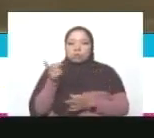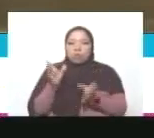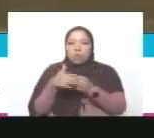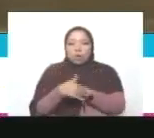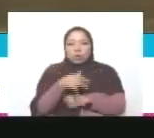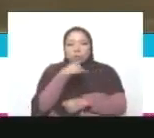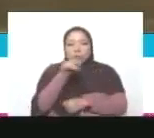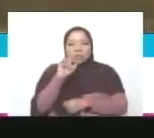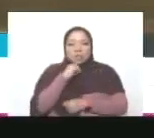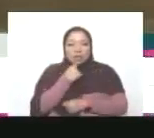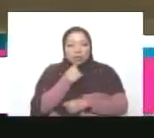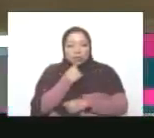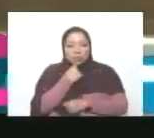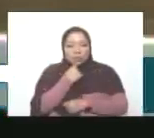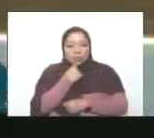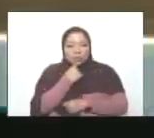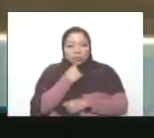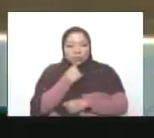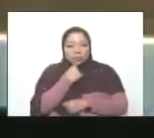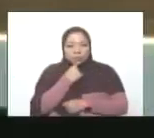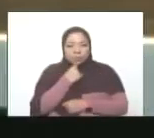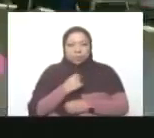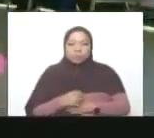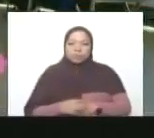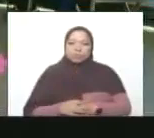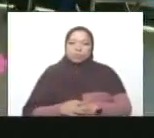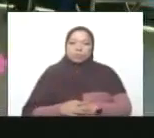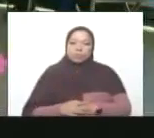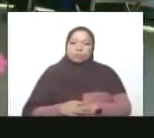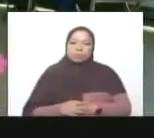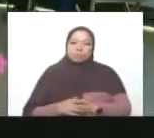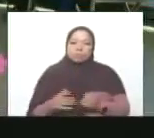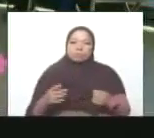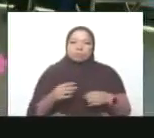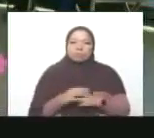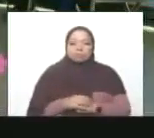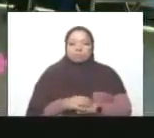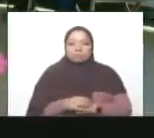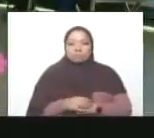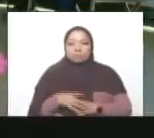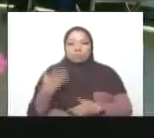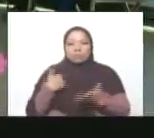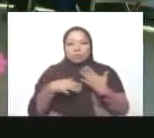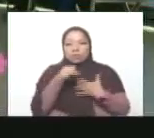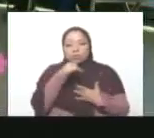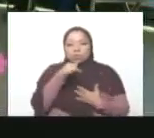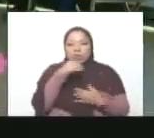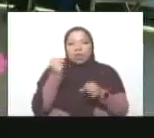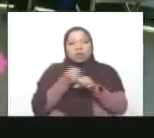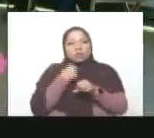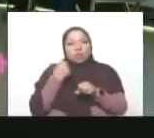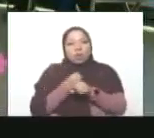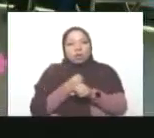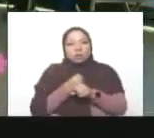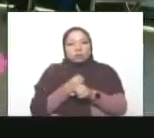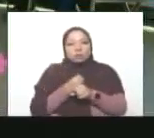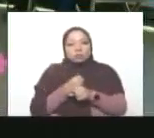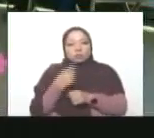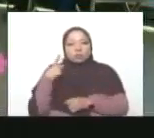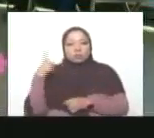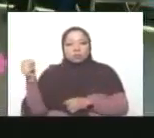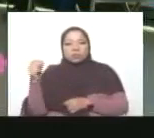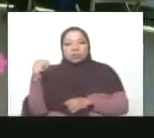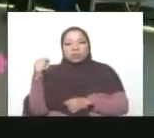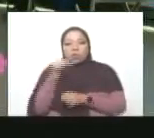secreto. Ok, ¿ah? Estará guardado. Y por aquí entonces nos venimos de las costas de Sucre a Esteller. Allá